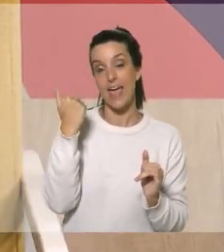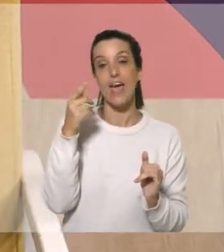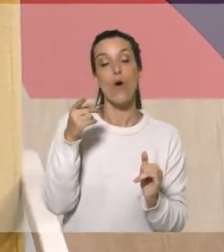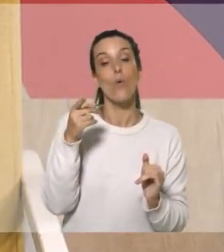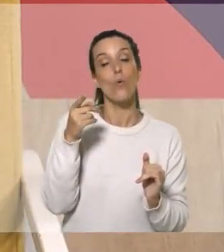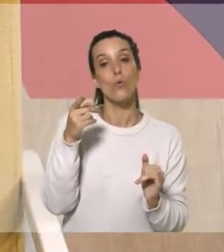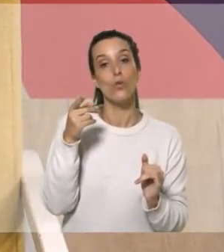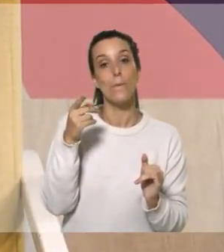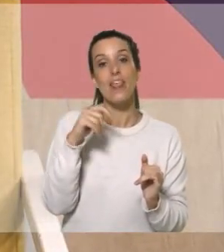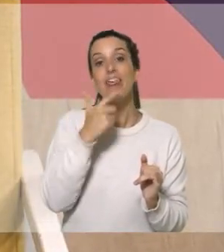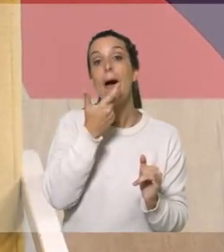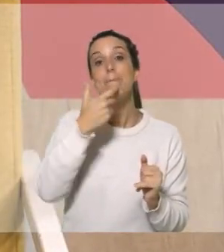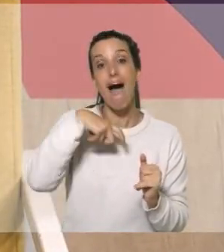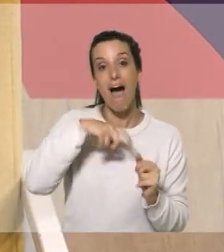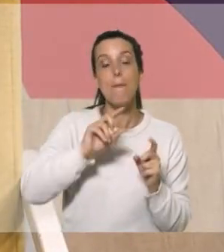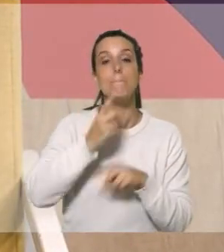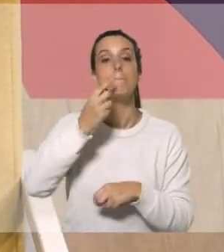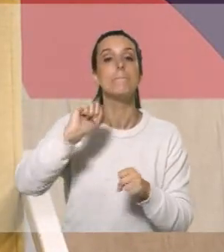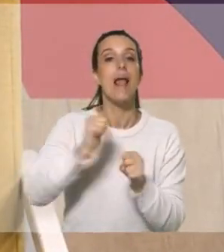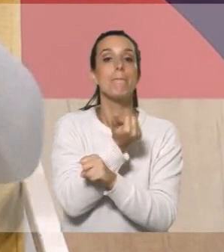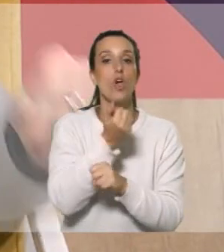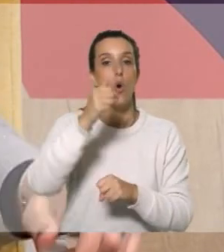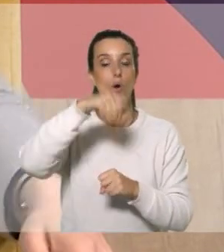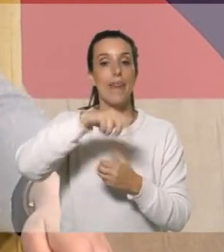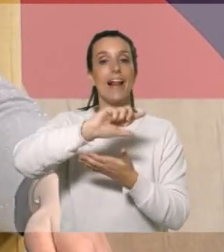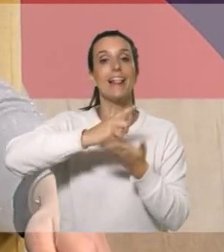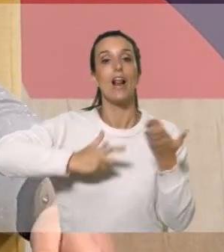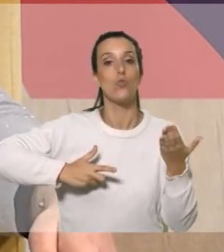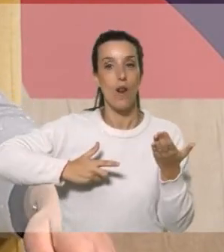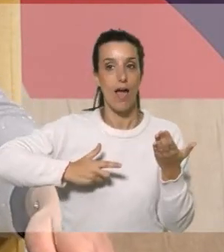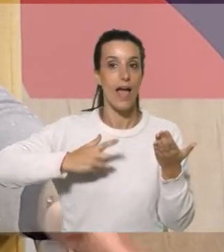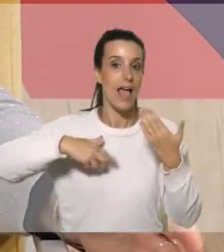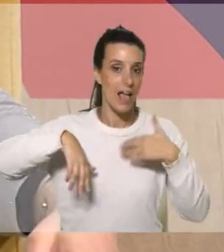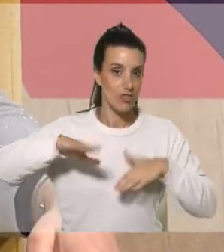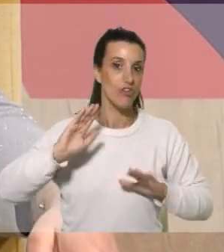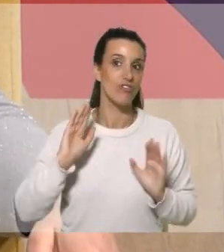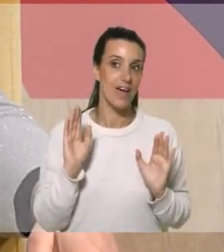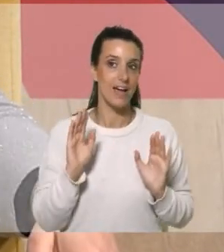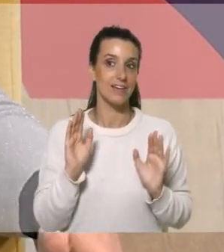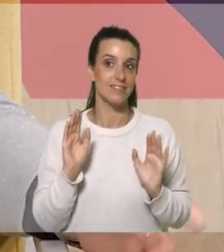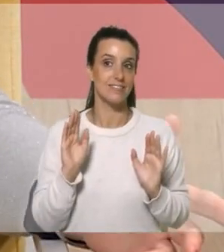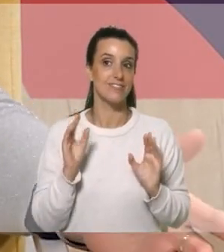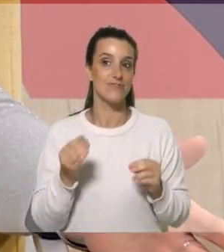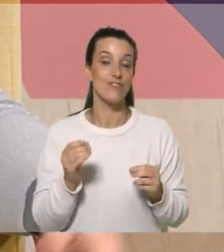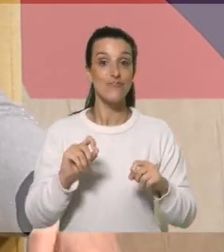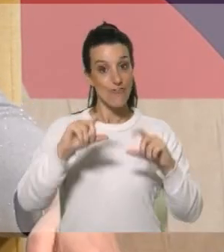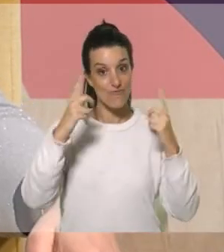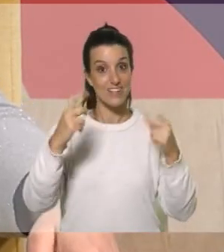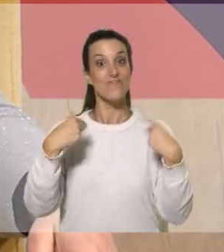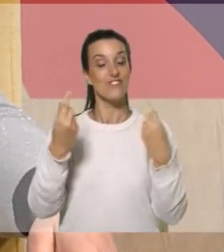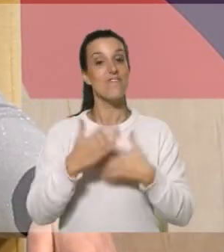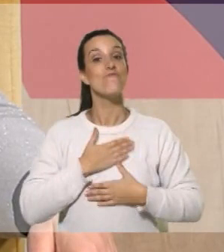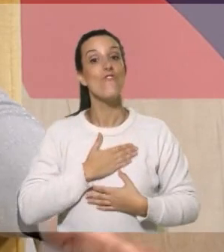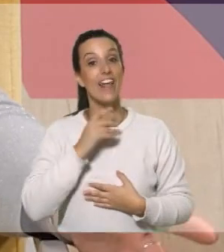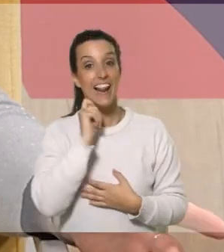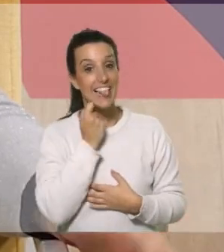obtuvo el primer premio está de los premios nacionales de literatura y bueno fue un este Fue una gran sorpresa una grata